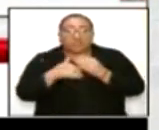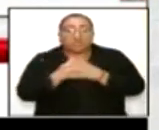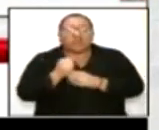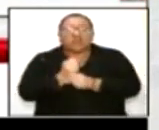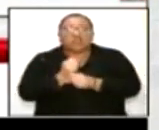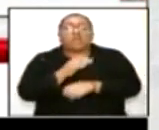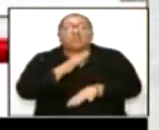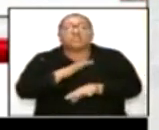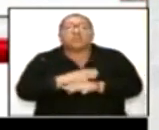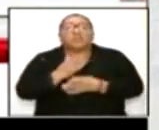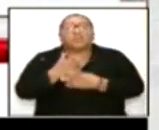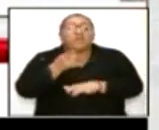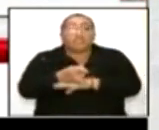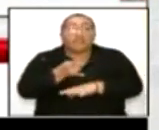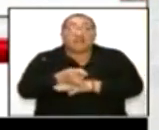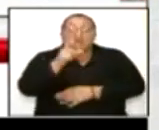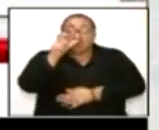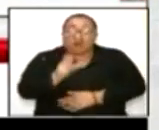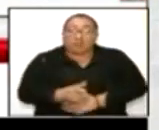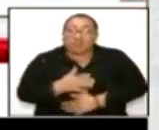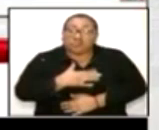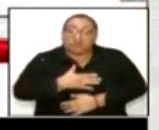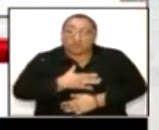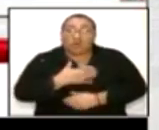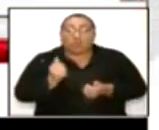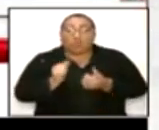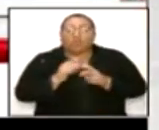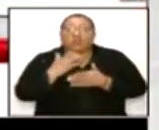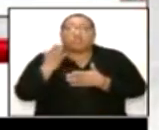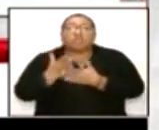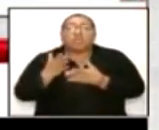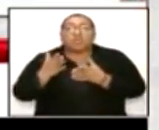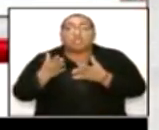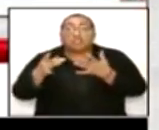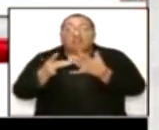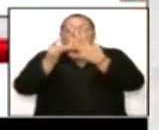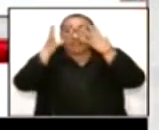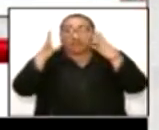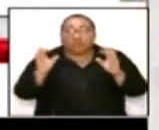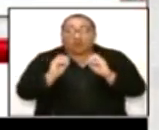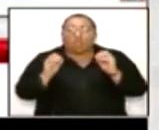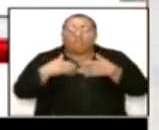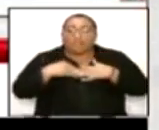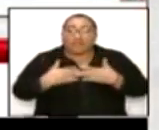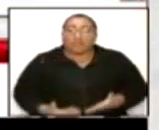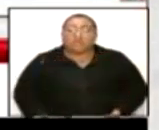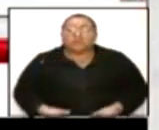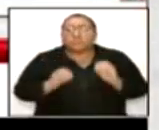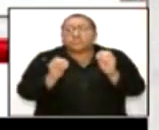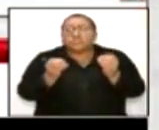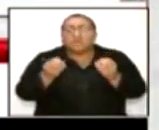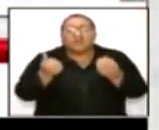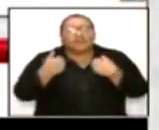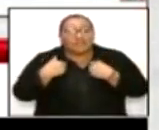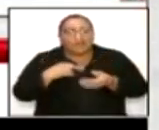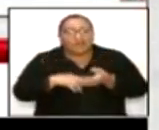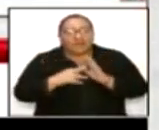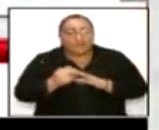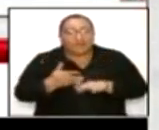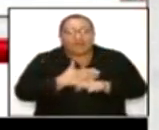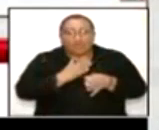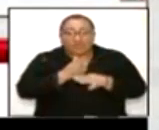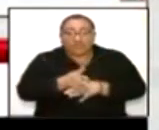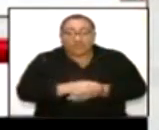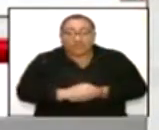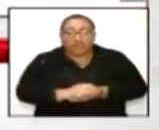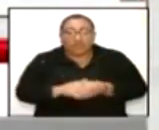el daño que puede ocasionar un matrimonio y embarazo precoz, y las que están embarazadas deberían tener